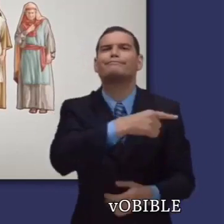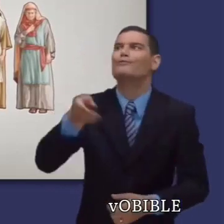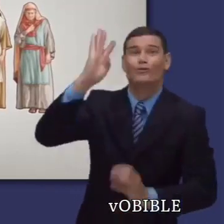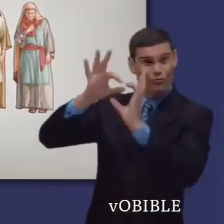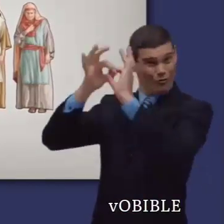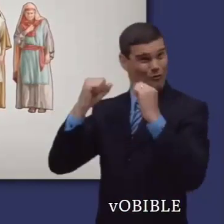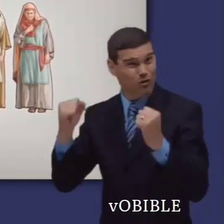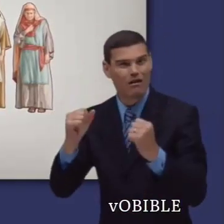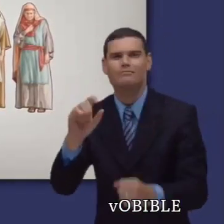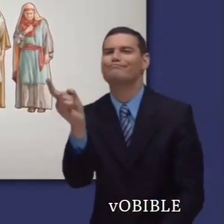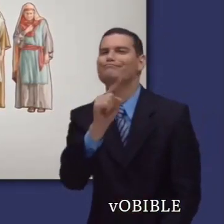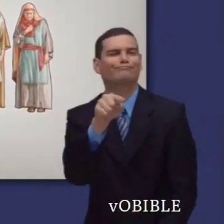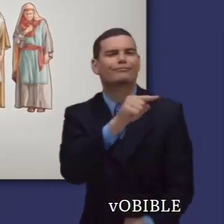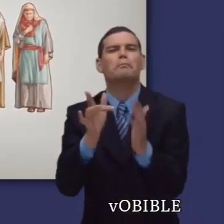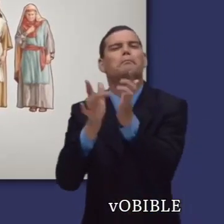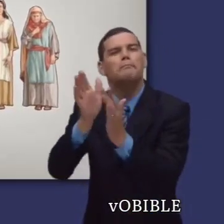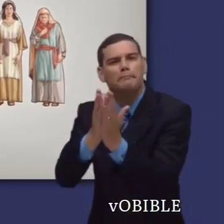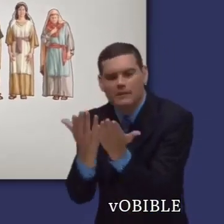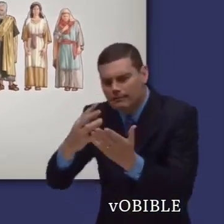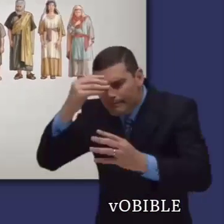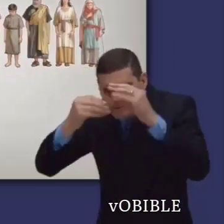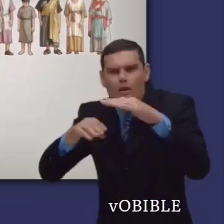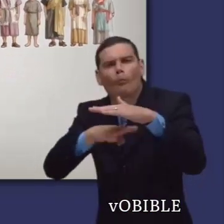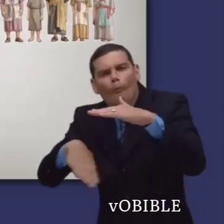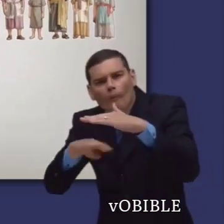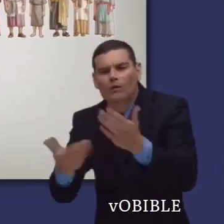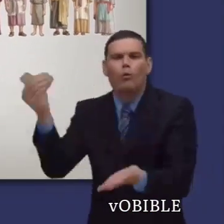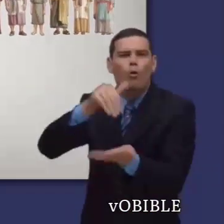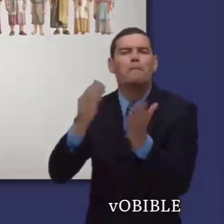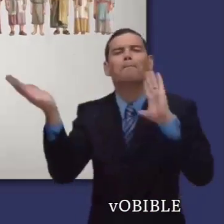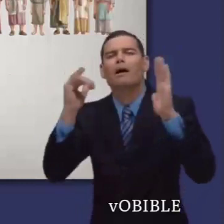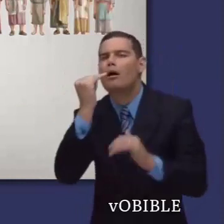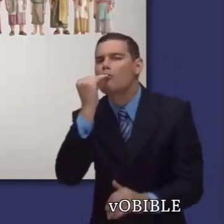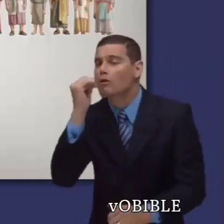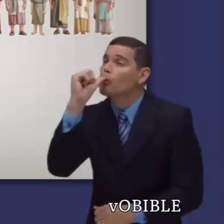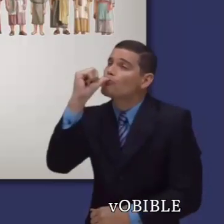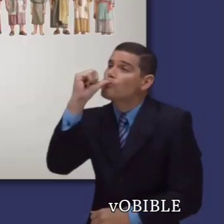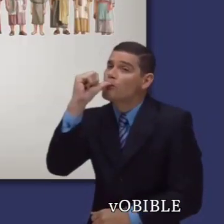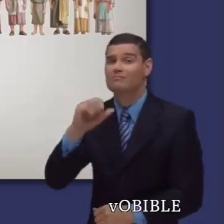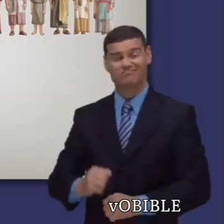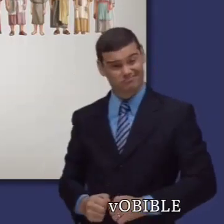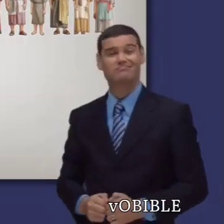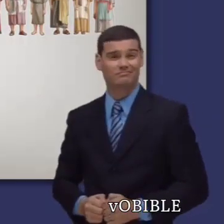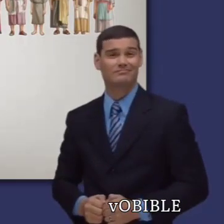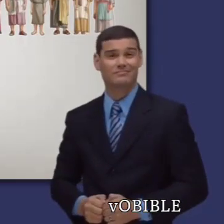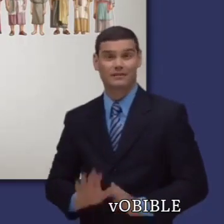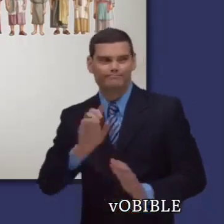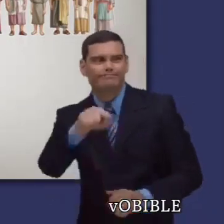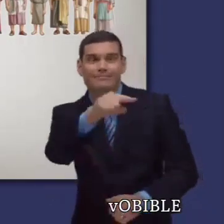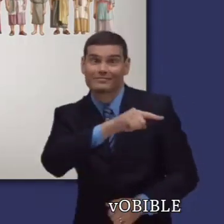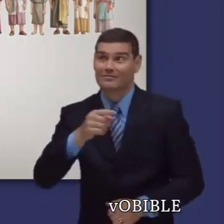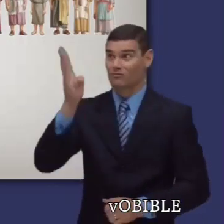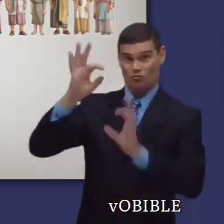sólido. Eso ponía en peligro su fe, pues tenían que enfrentar la oposición de los líderes religiosos judíos y de sus